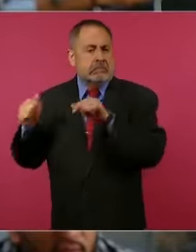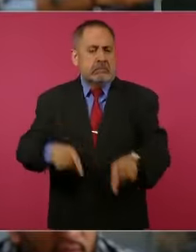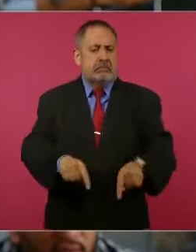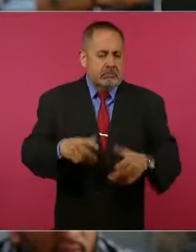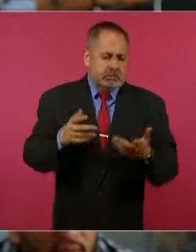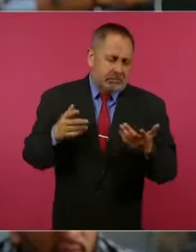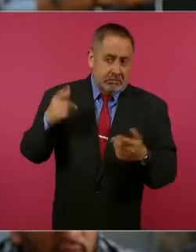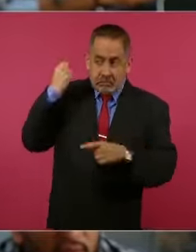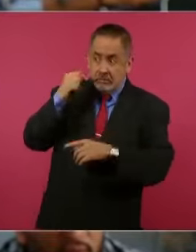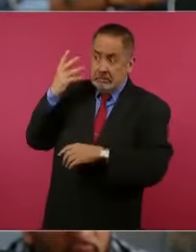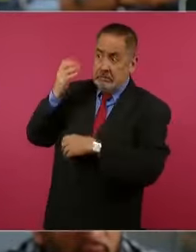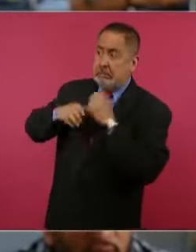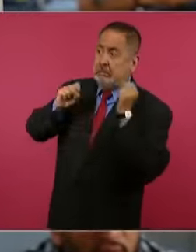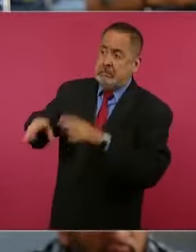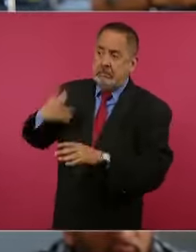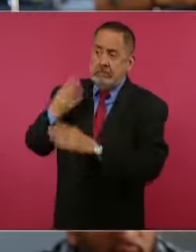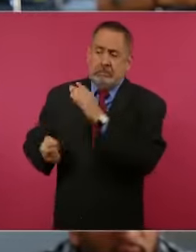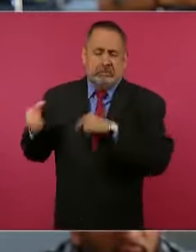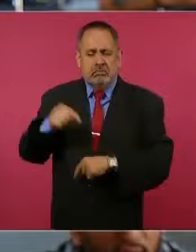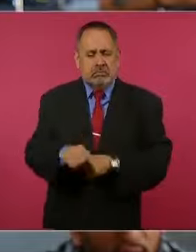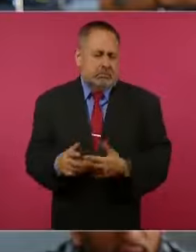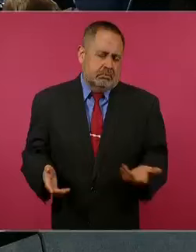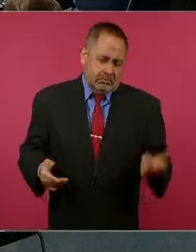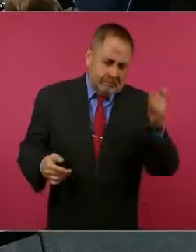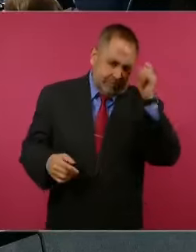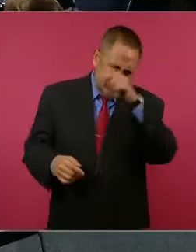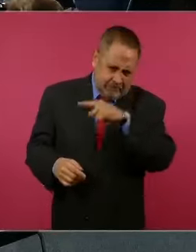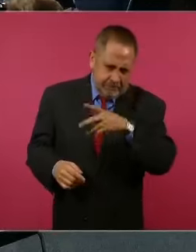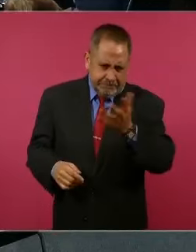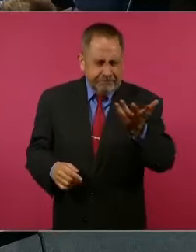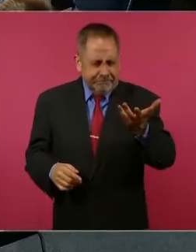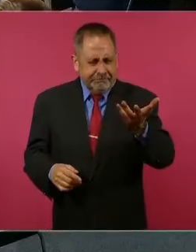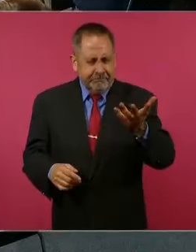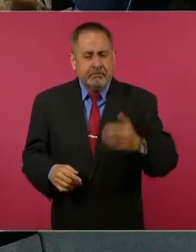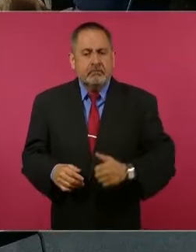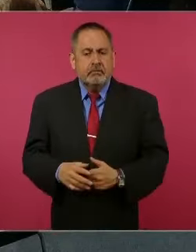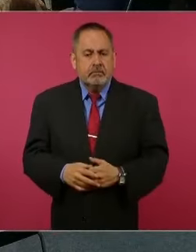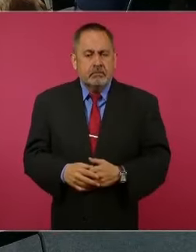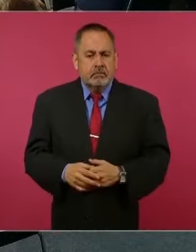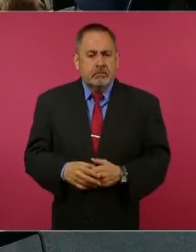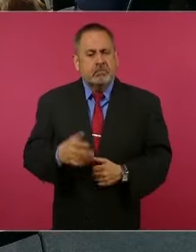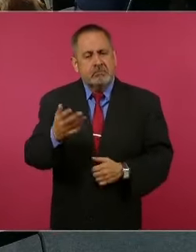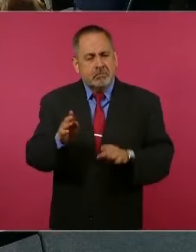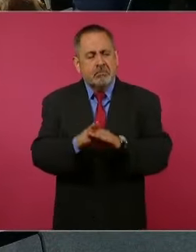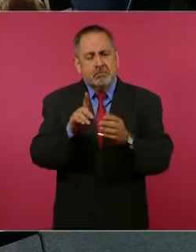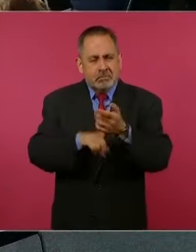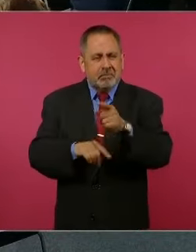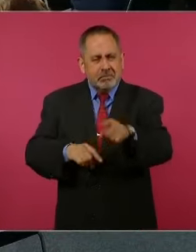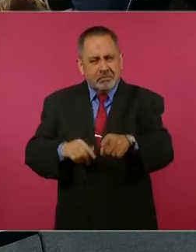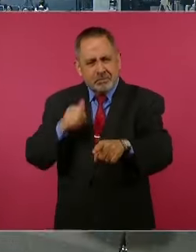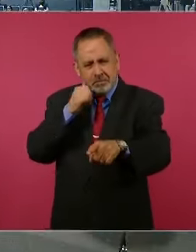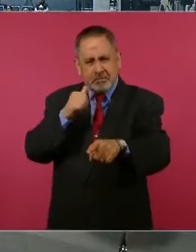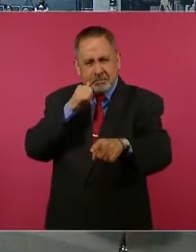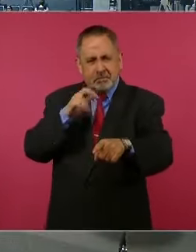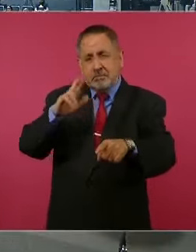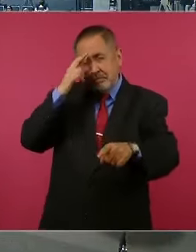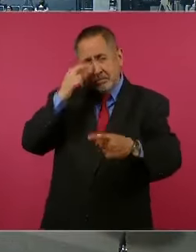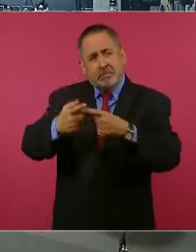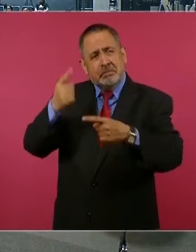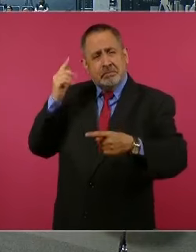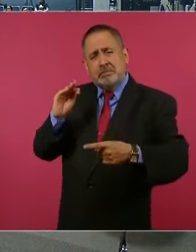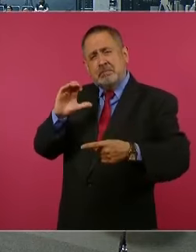Tabasco si así no no O sea reclamos y recordatorios de Calderón y